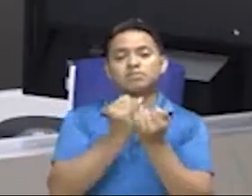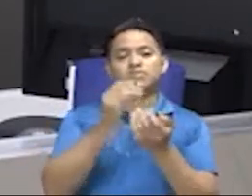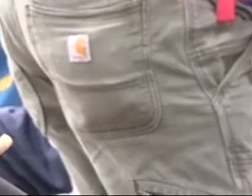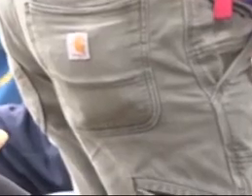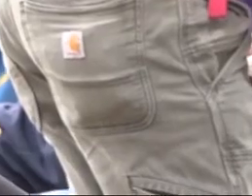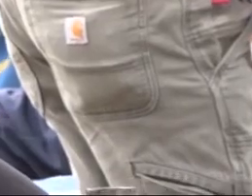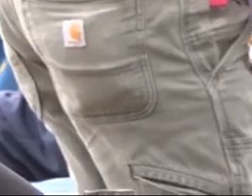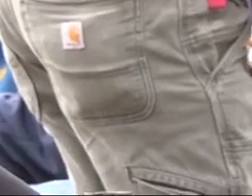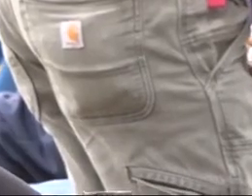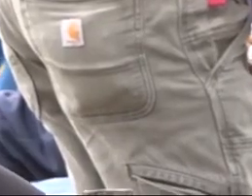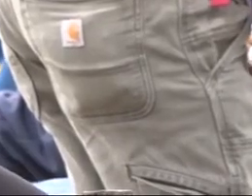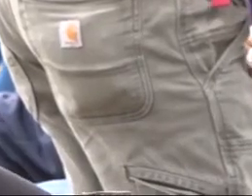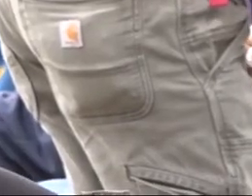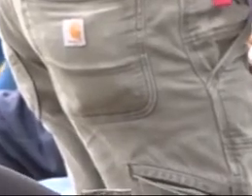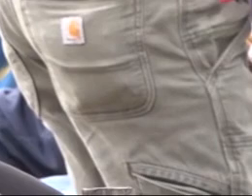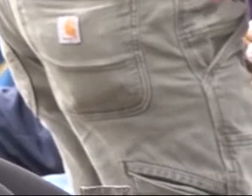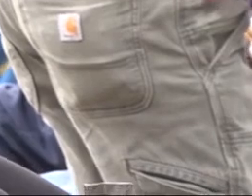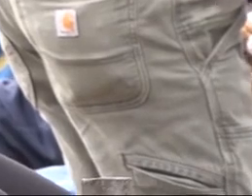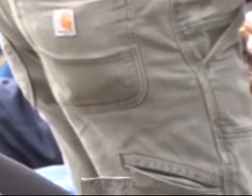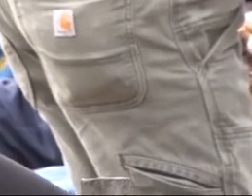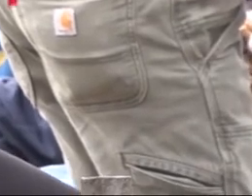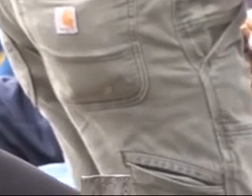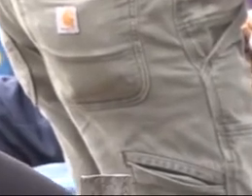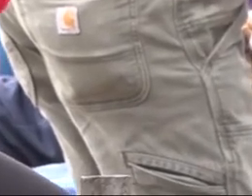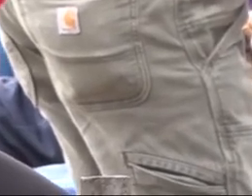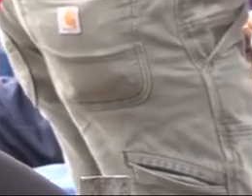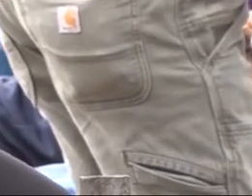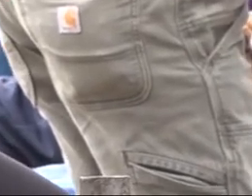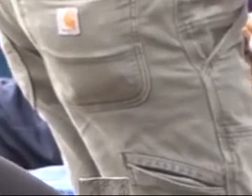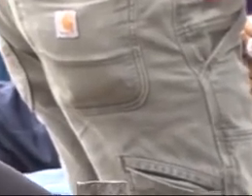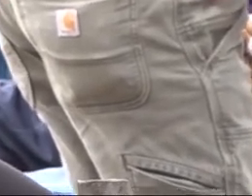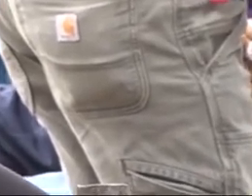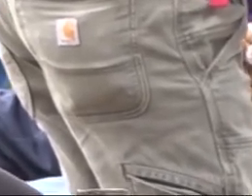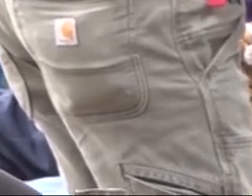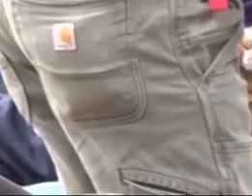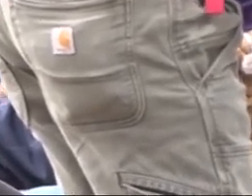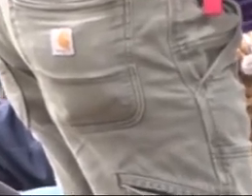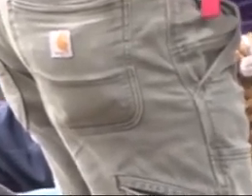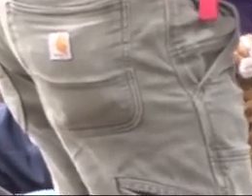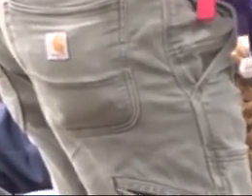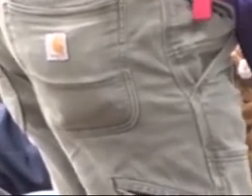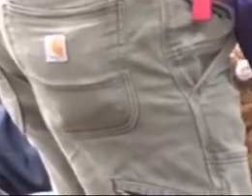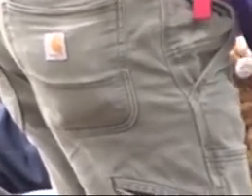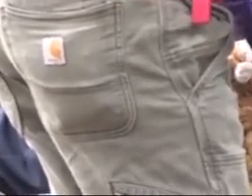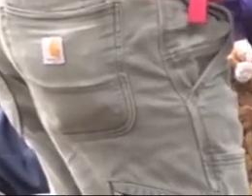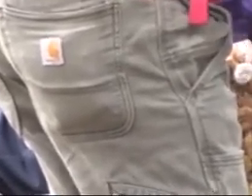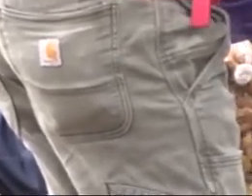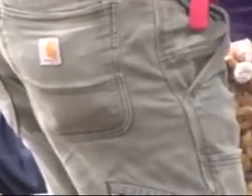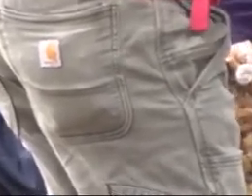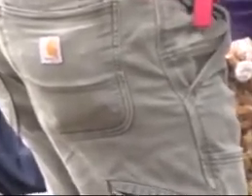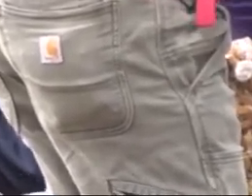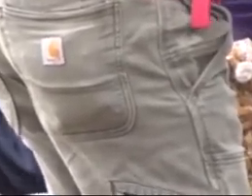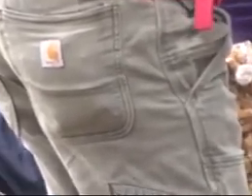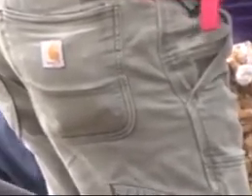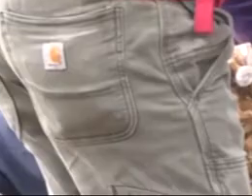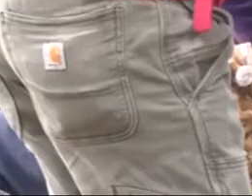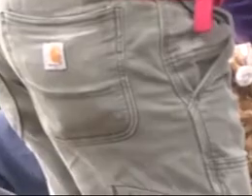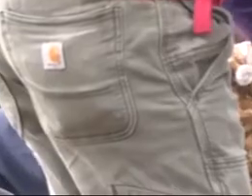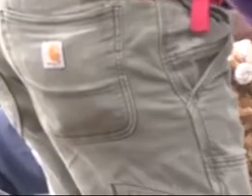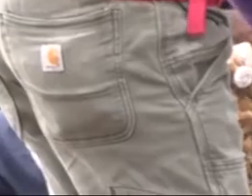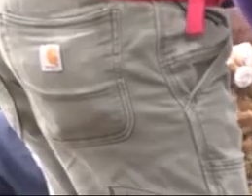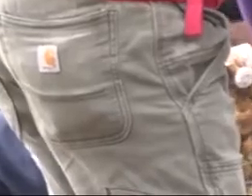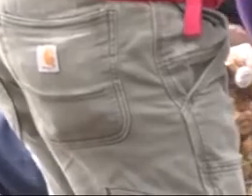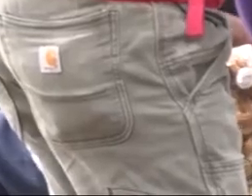ya vamos por el tercer aciliador lineal, próximamente va a ser inaugurado, para la detención de cáncer y tratamiento de cáncer. Y tenemos una